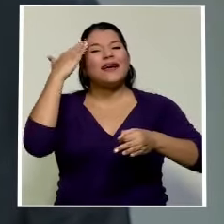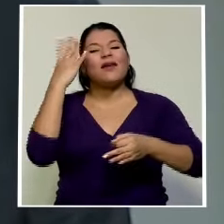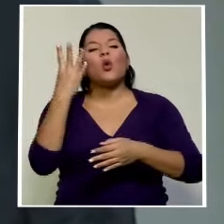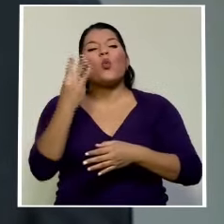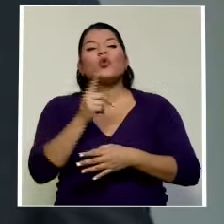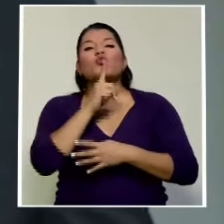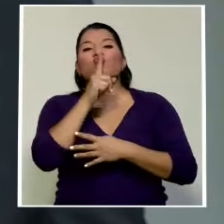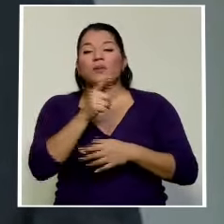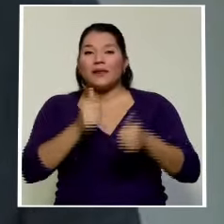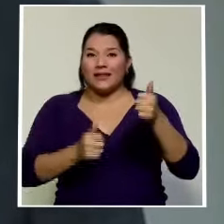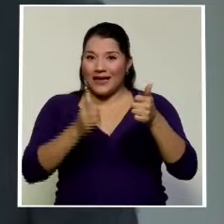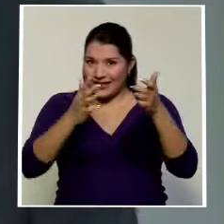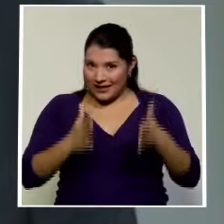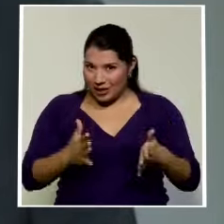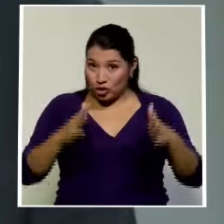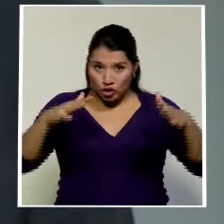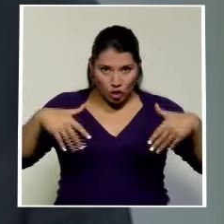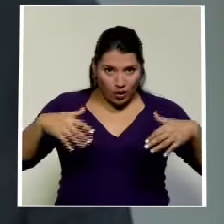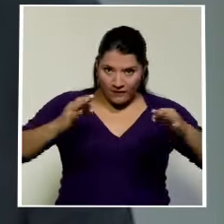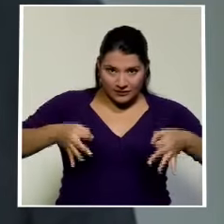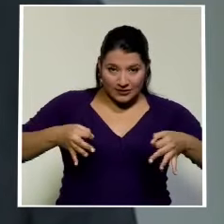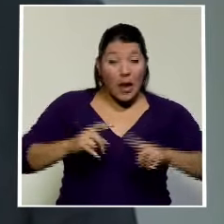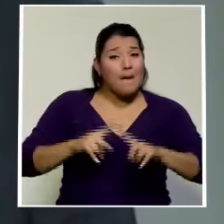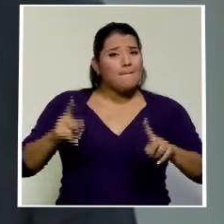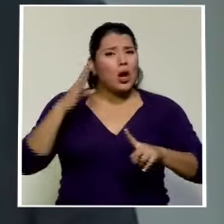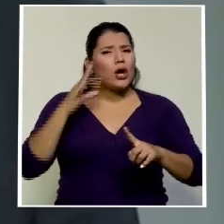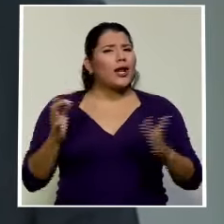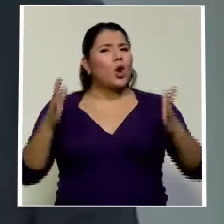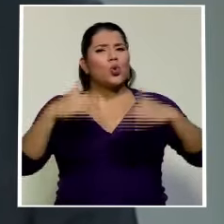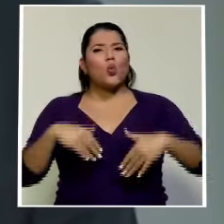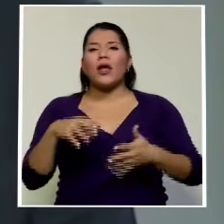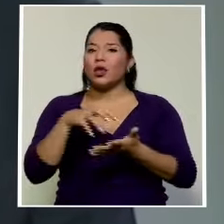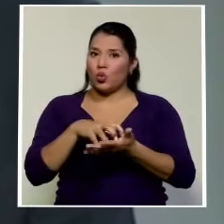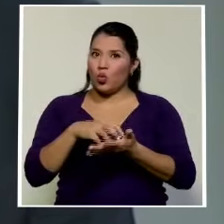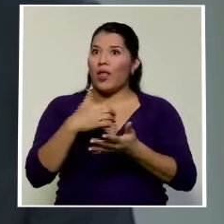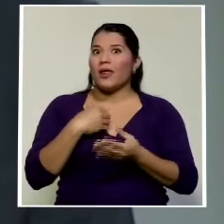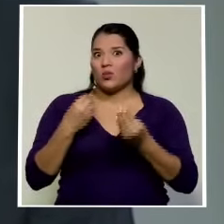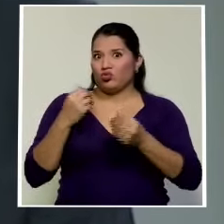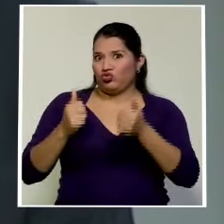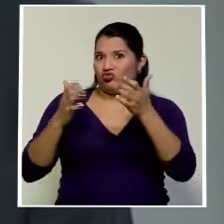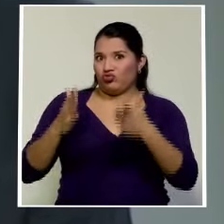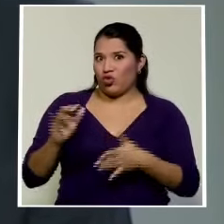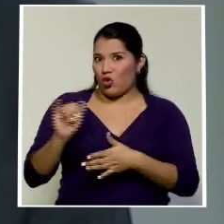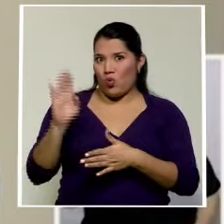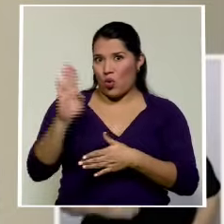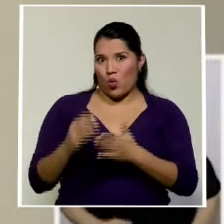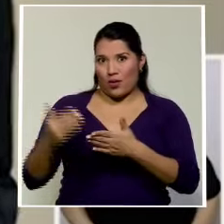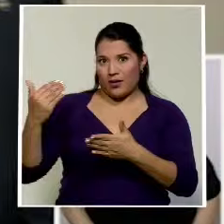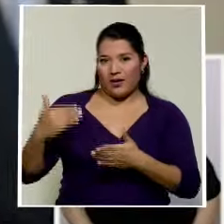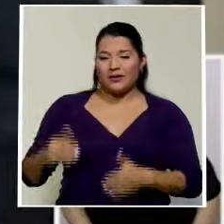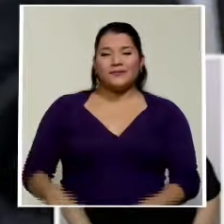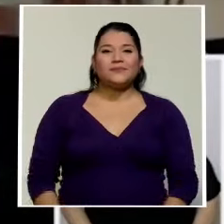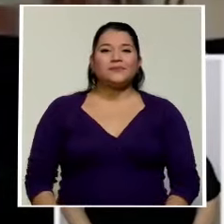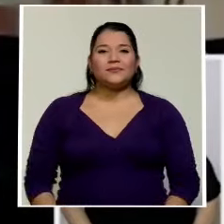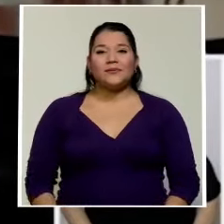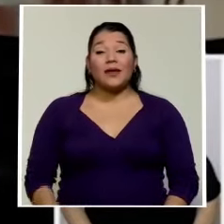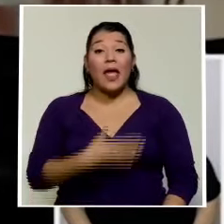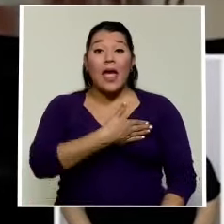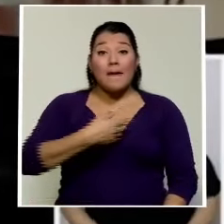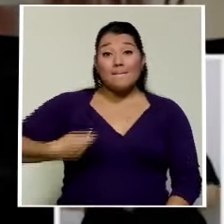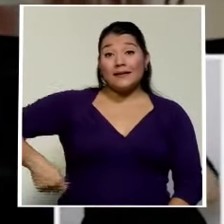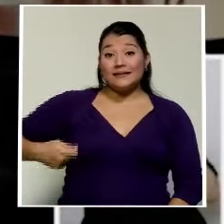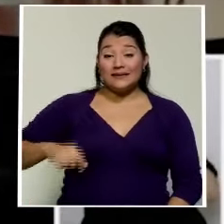candidaturas. Pero creo que no hay ninguna duda de que tendremos una cifra récord. Por su parte, el presidente